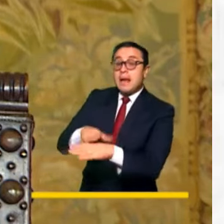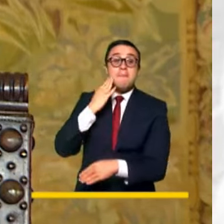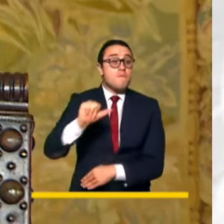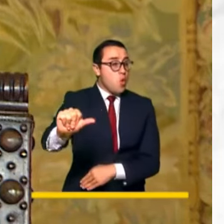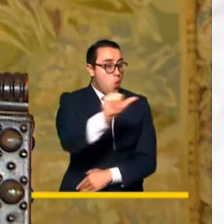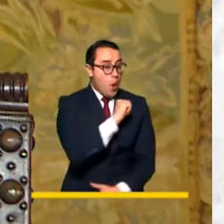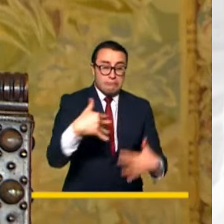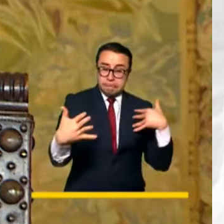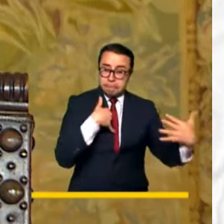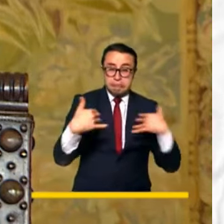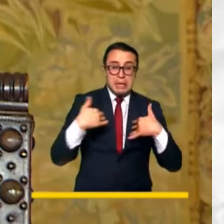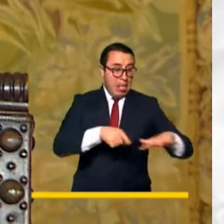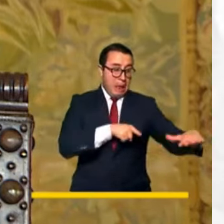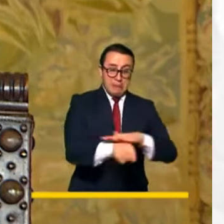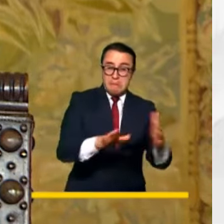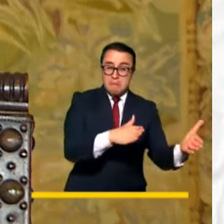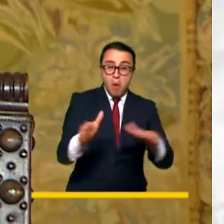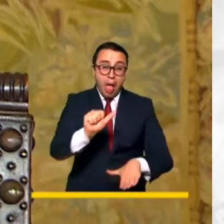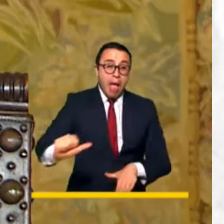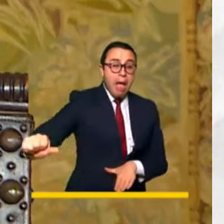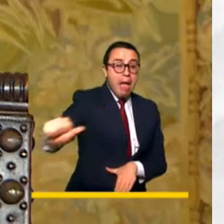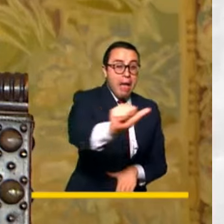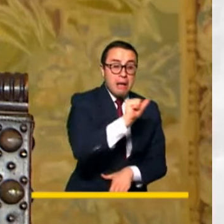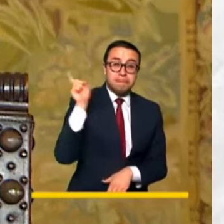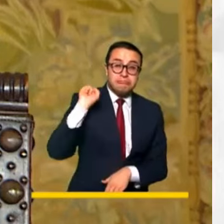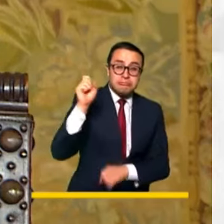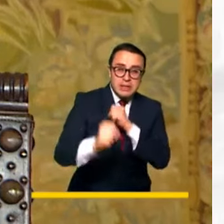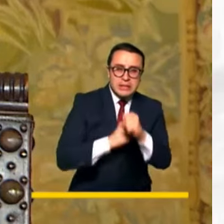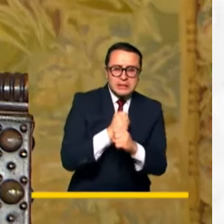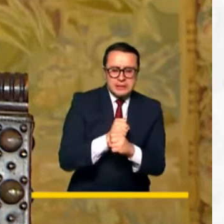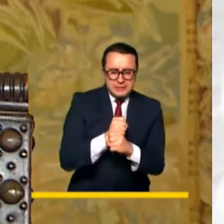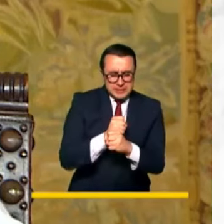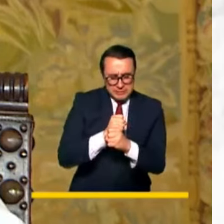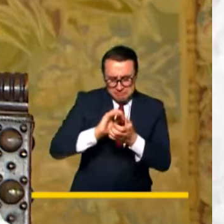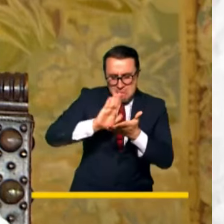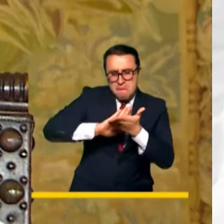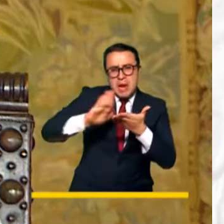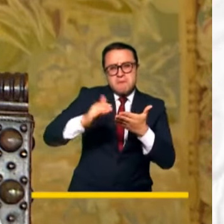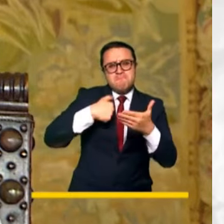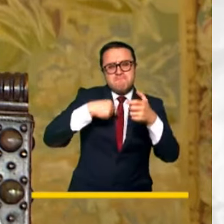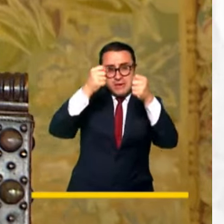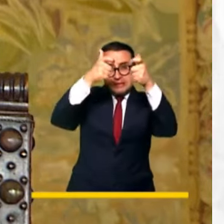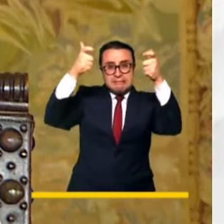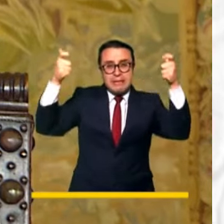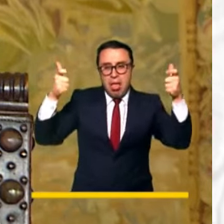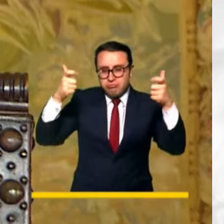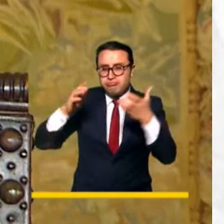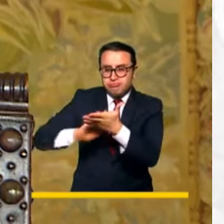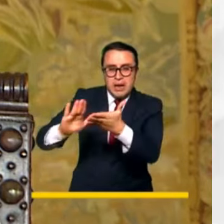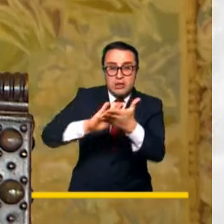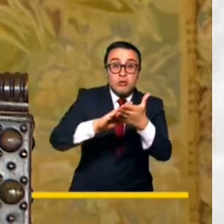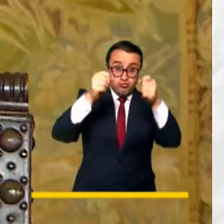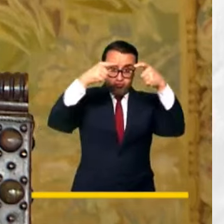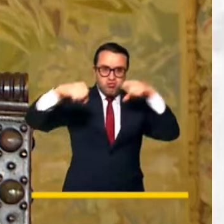Víctimas de feminicidio en Colombia en estos años y les pido perdón En nombre del estado por no actuar con